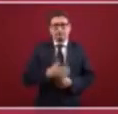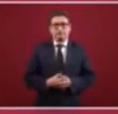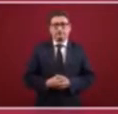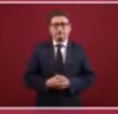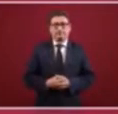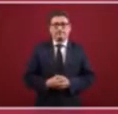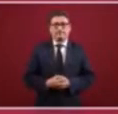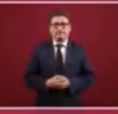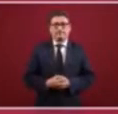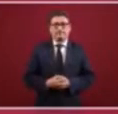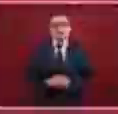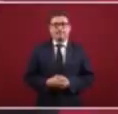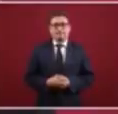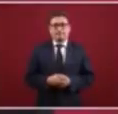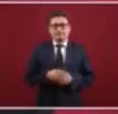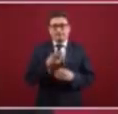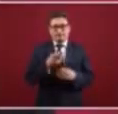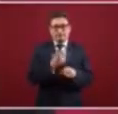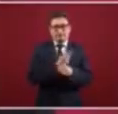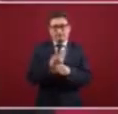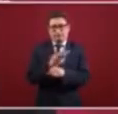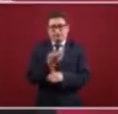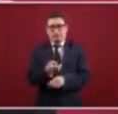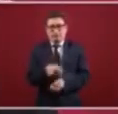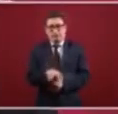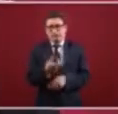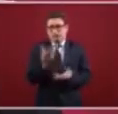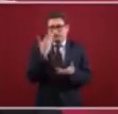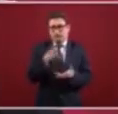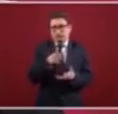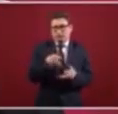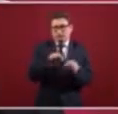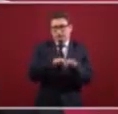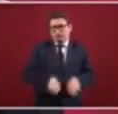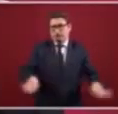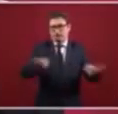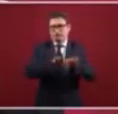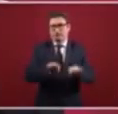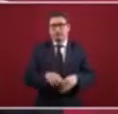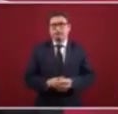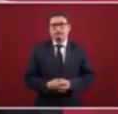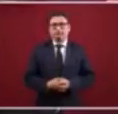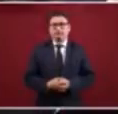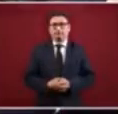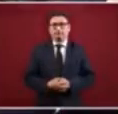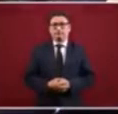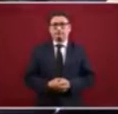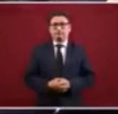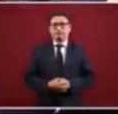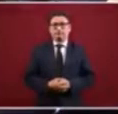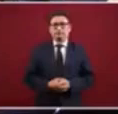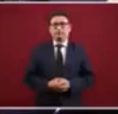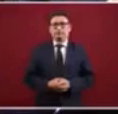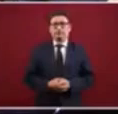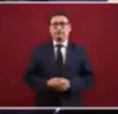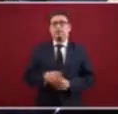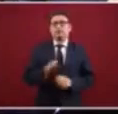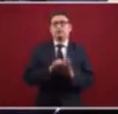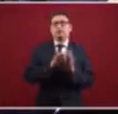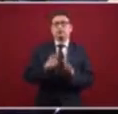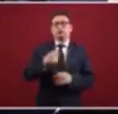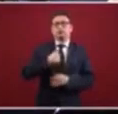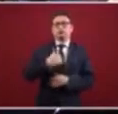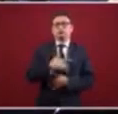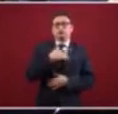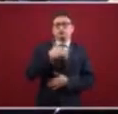lo que sucede, y en este caso es un hecho importante. Sí, claro. ¿Qué tasa generó a mí me a da pena, de